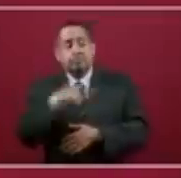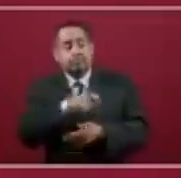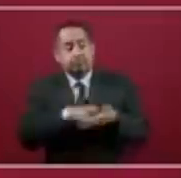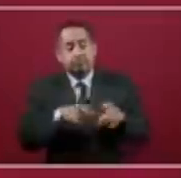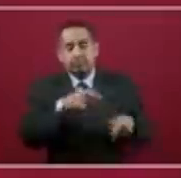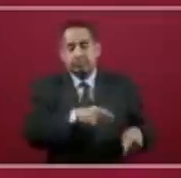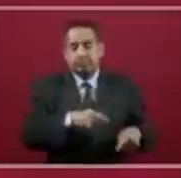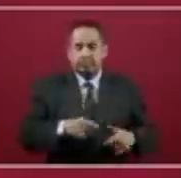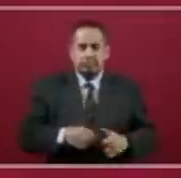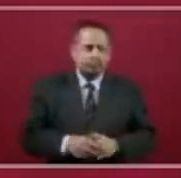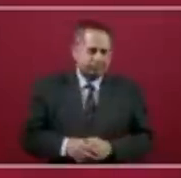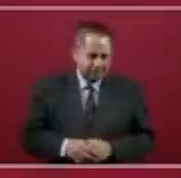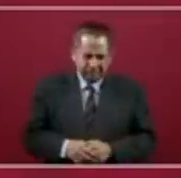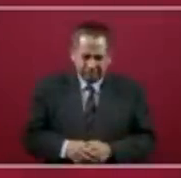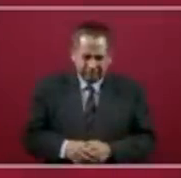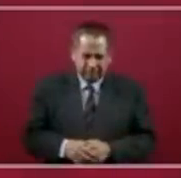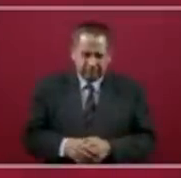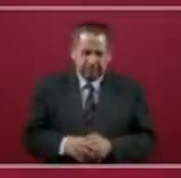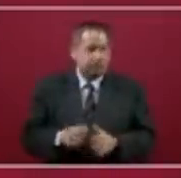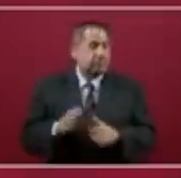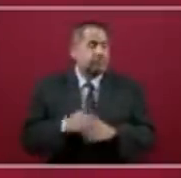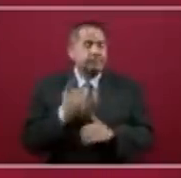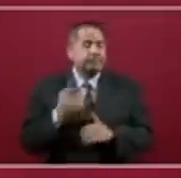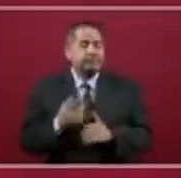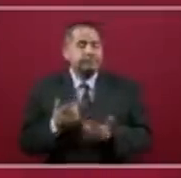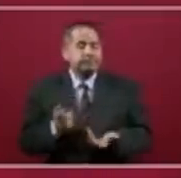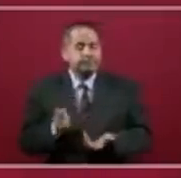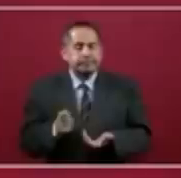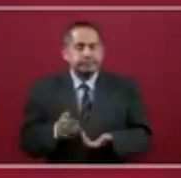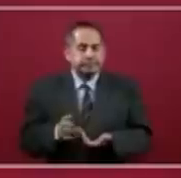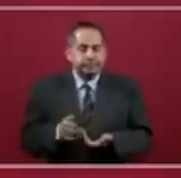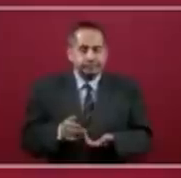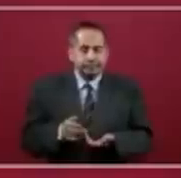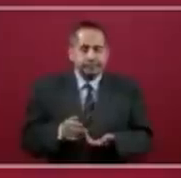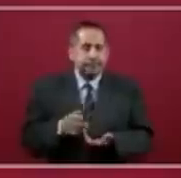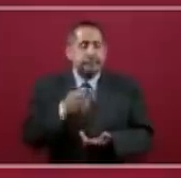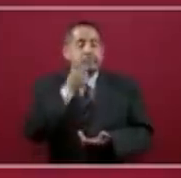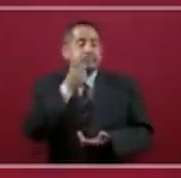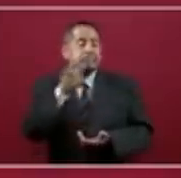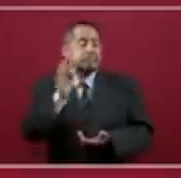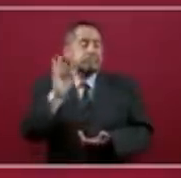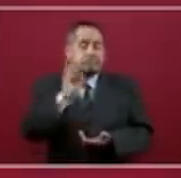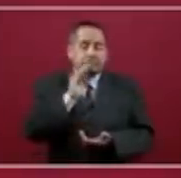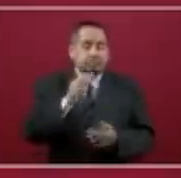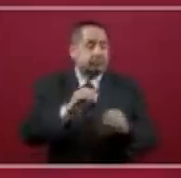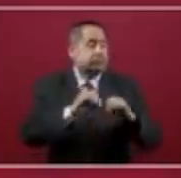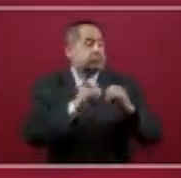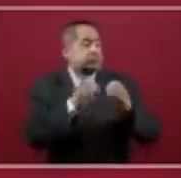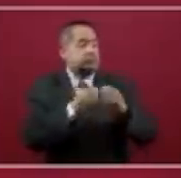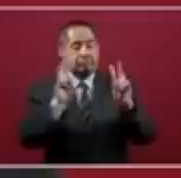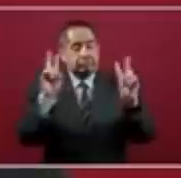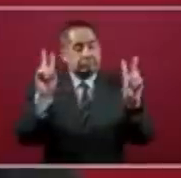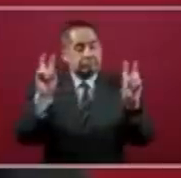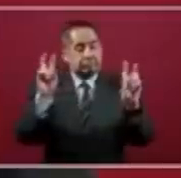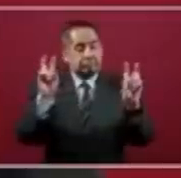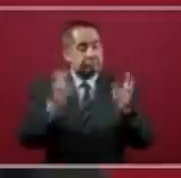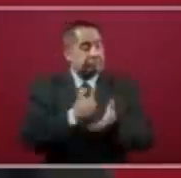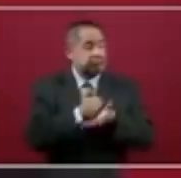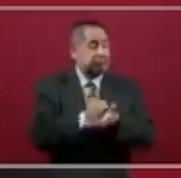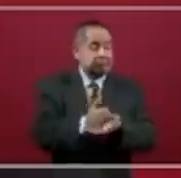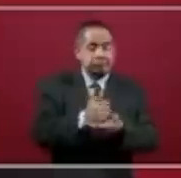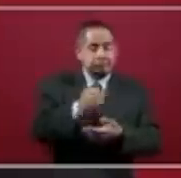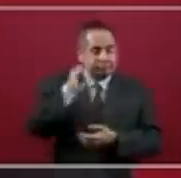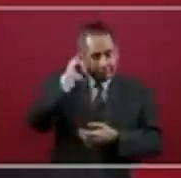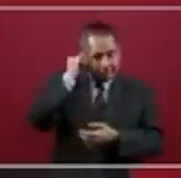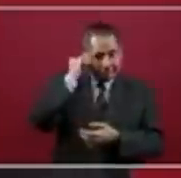Esto como demanda de las supuestas organizaciones campesinas